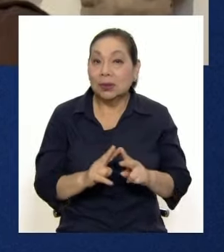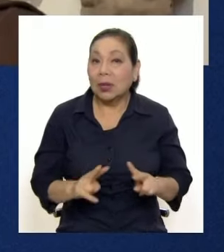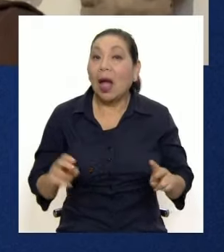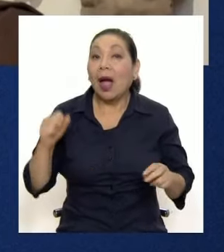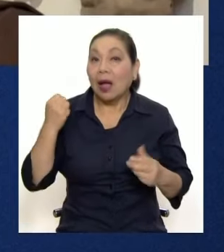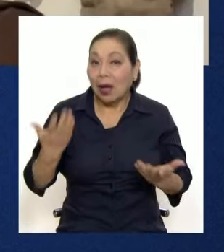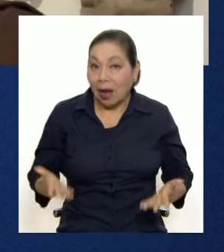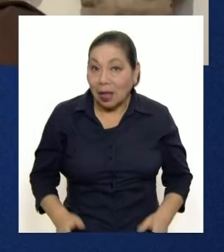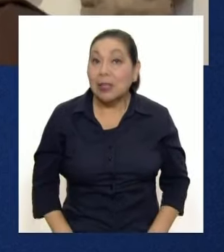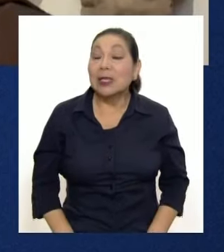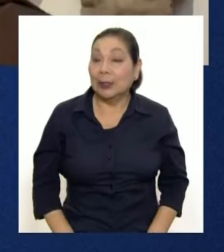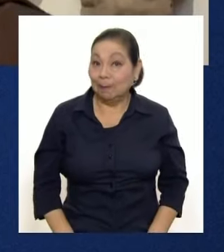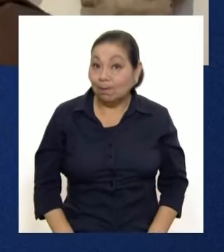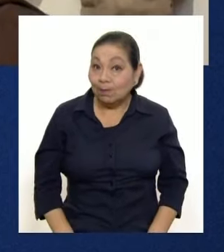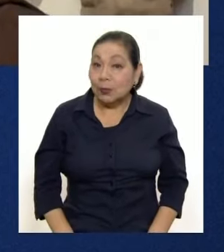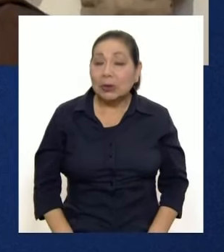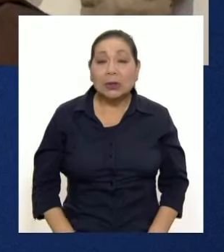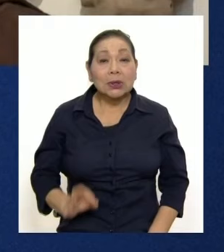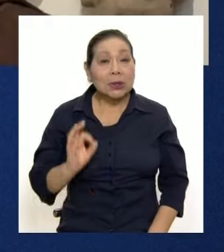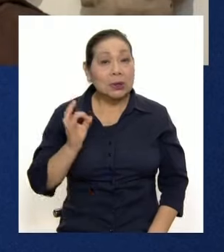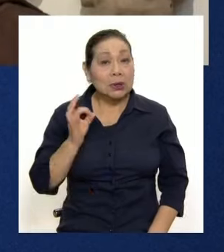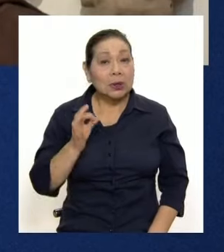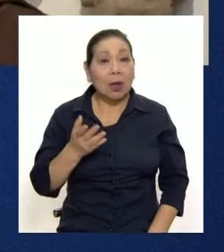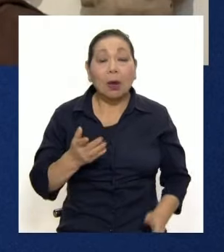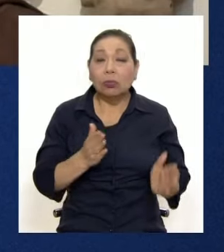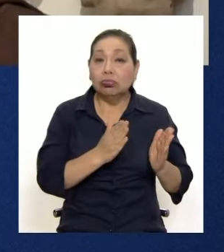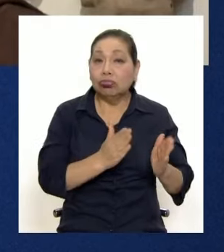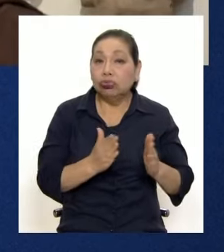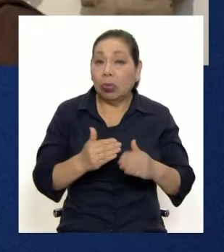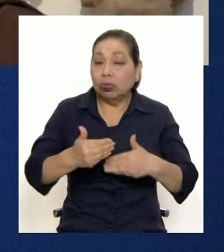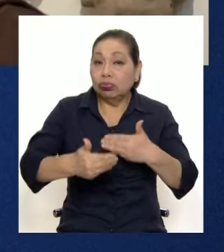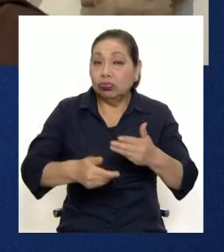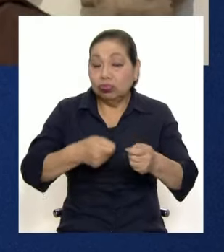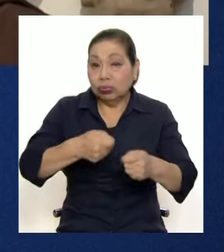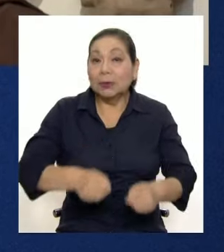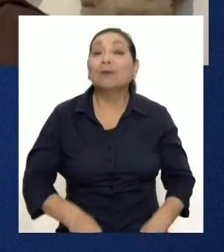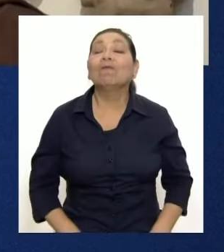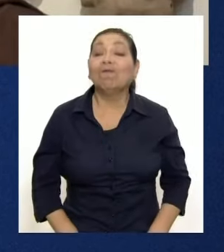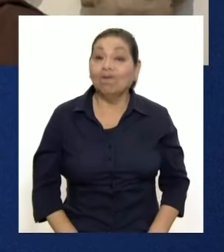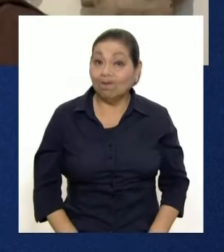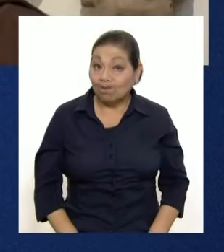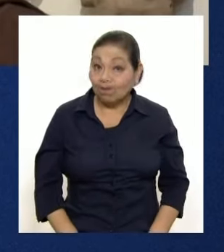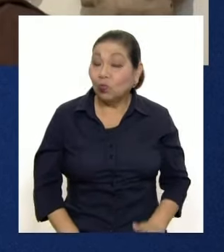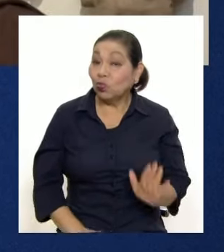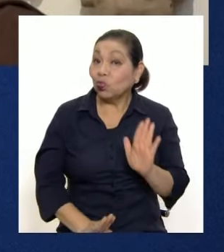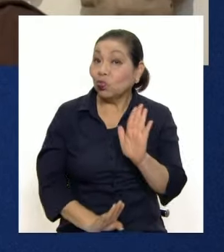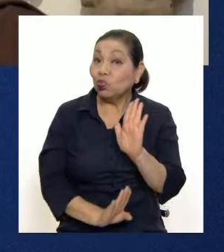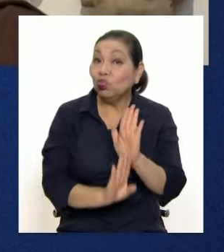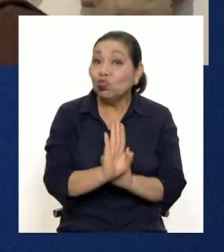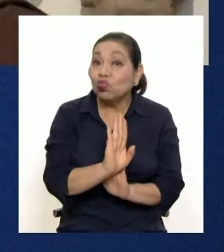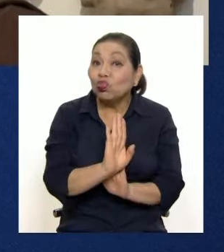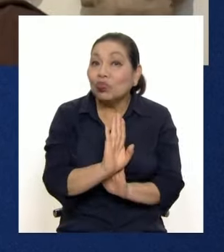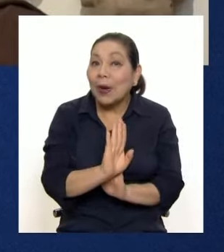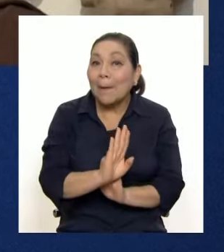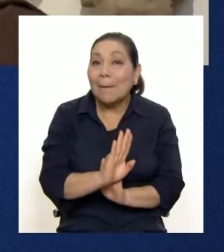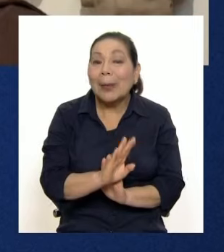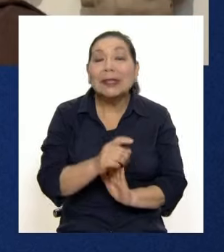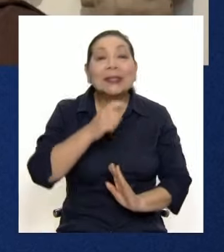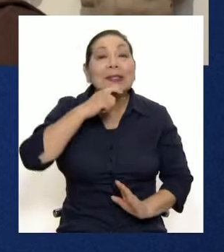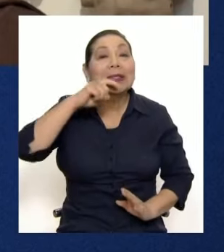y gana riqueza para determinados productores realza el éxito